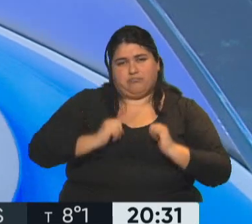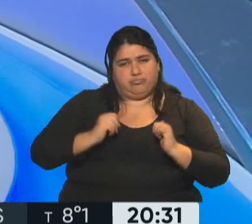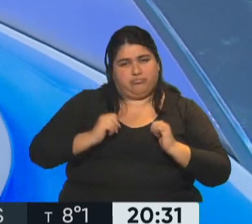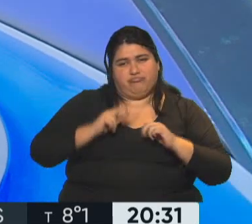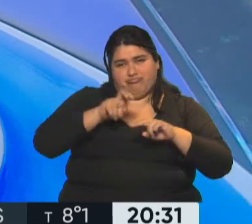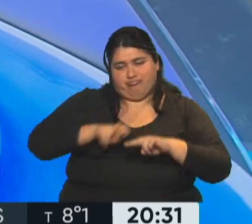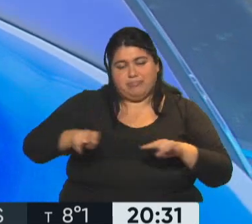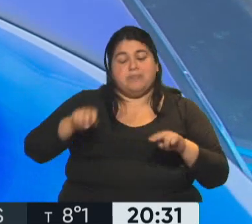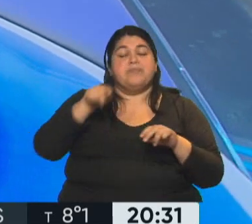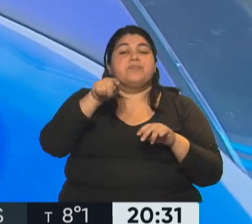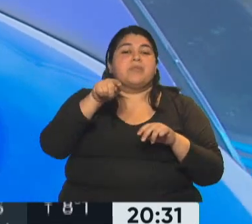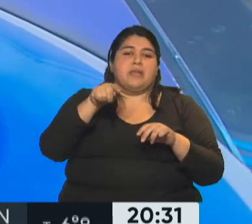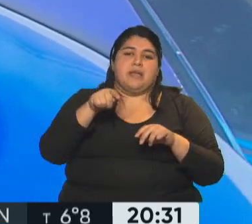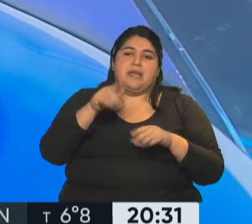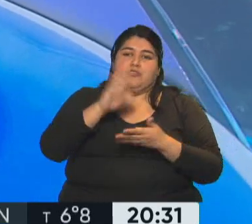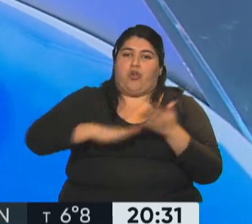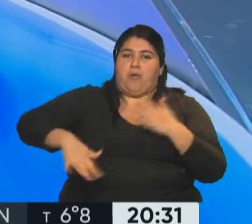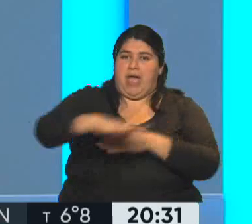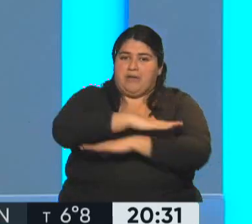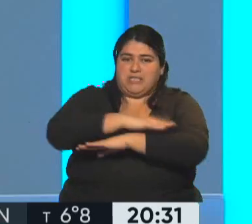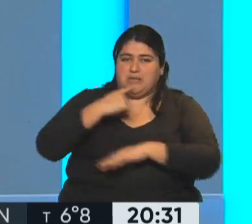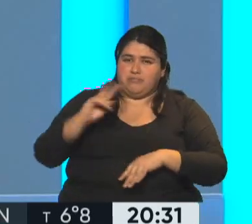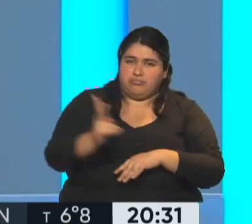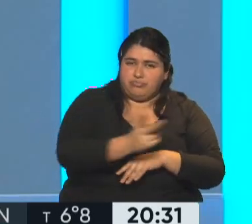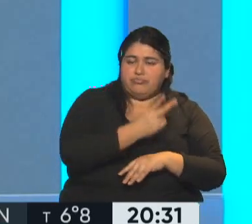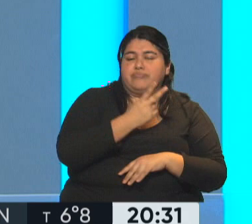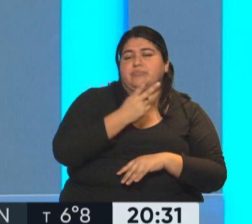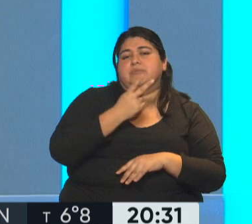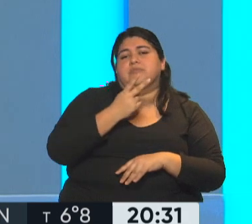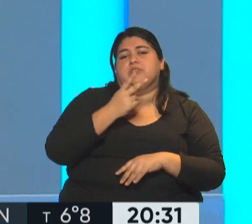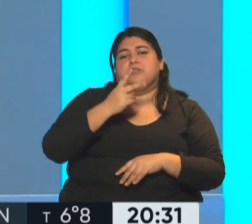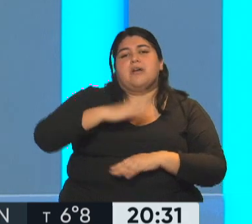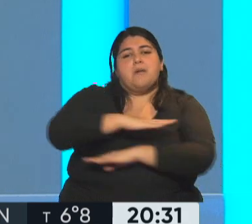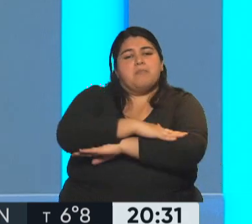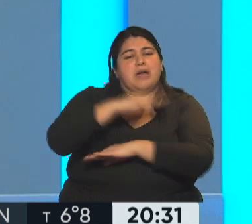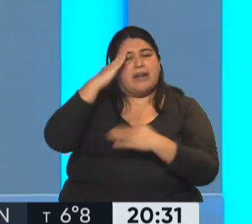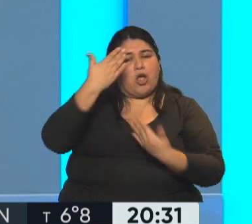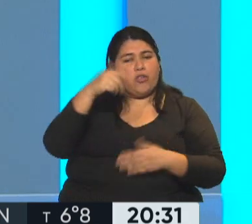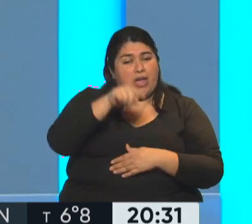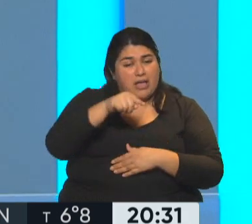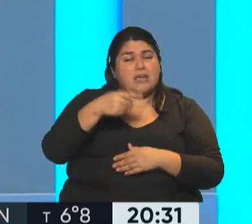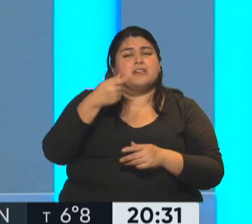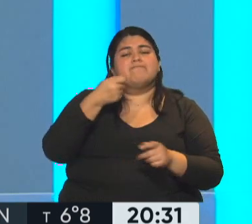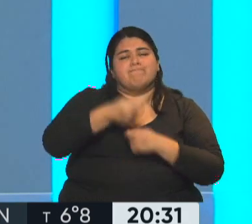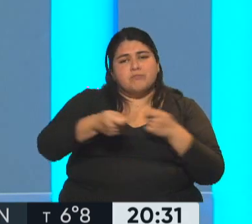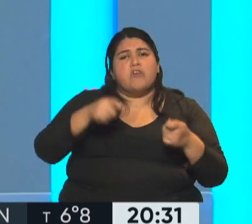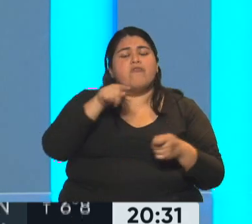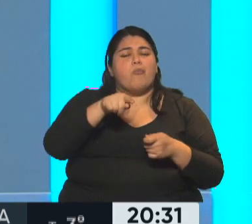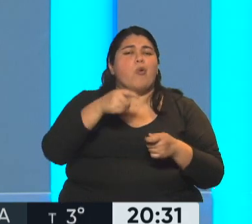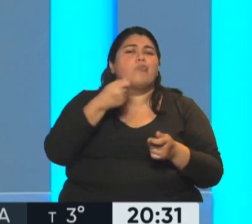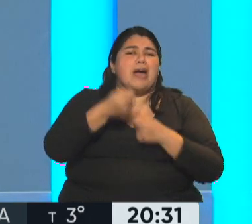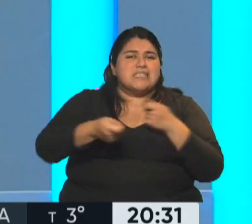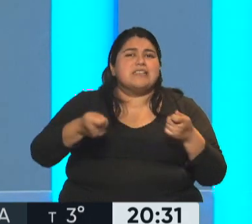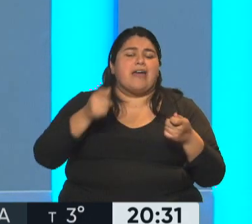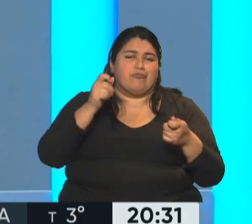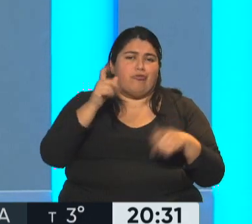de la masacre de Avellaneda y una de las consignas de los actos que se están realizando hoy es: la masacre de Avellaneda es un crimen de Estado. Por eso estamos saludando